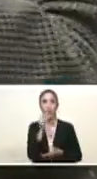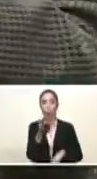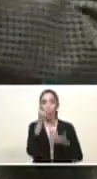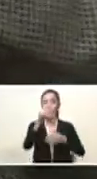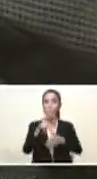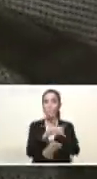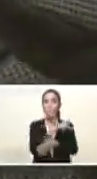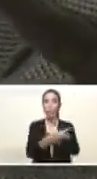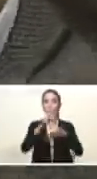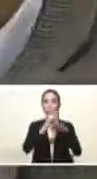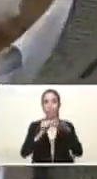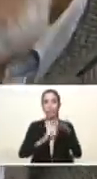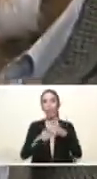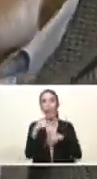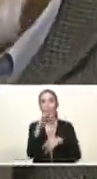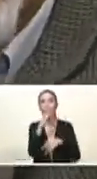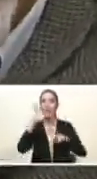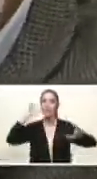y loco.